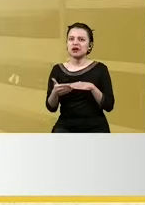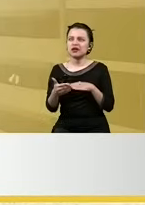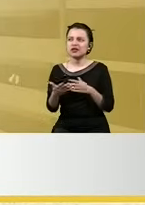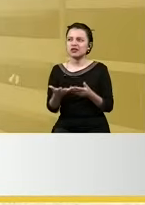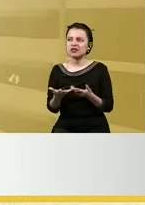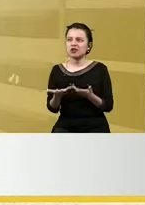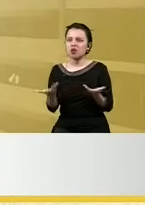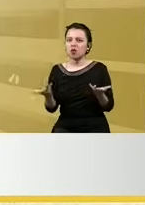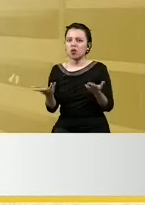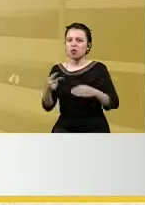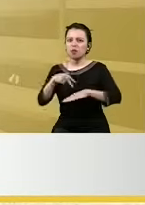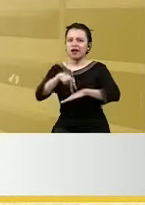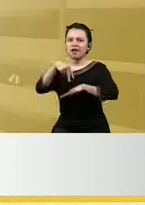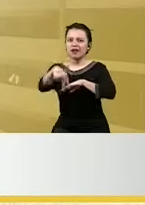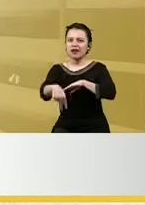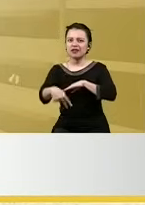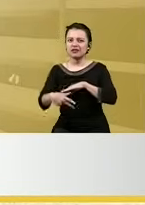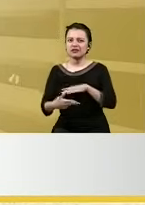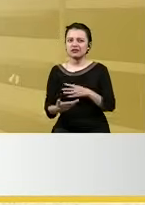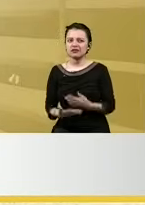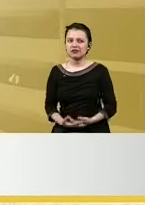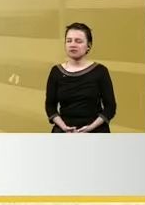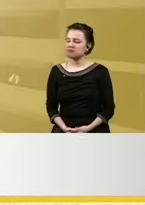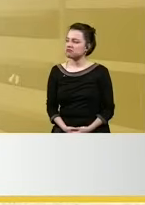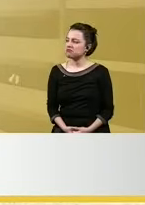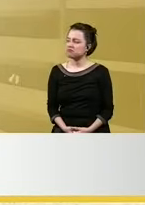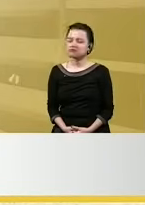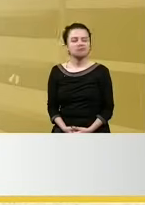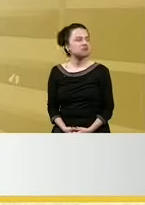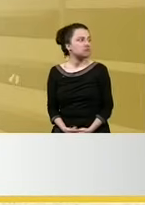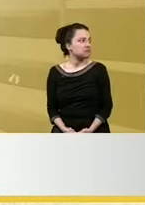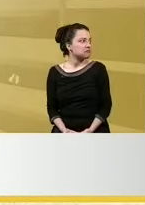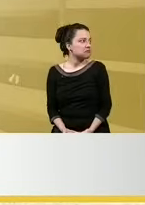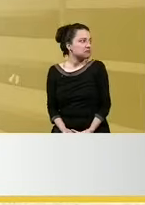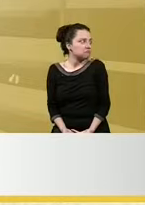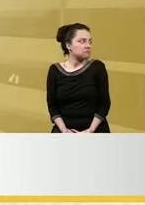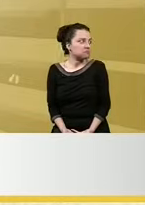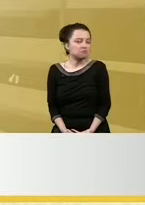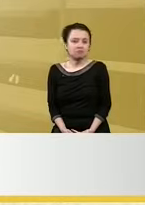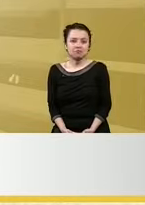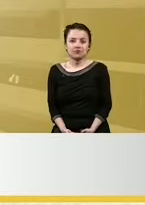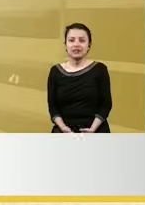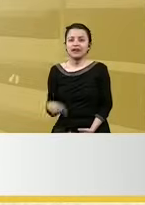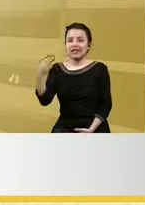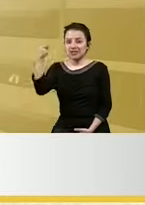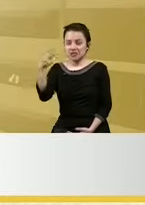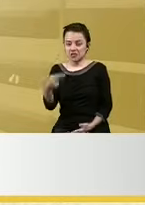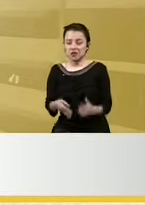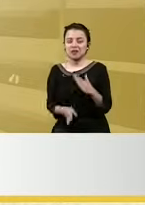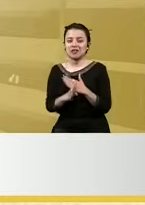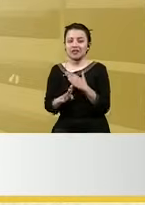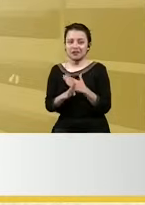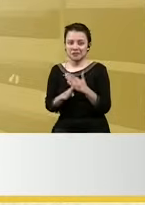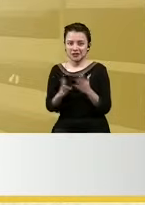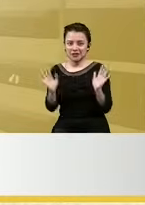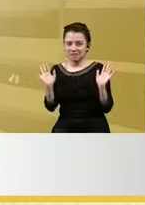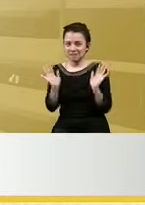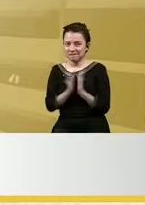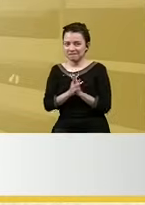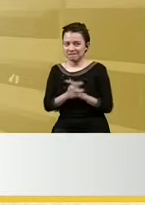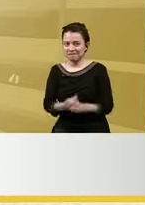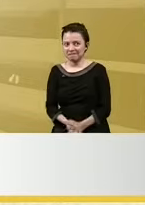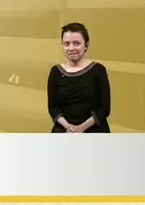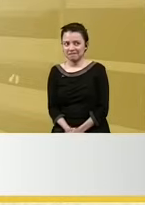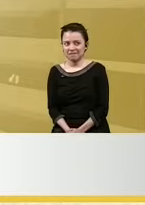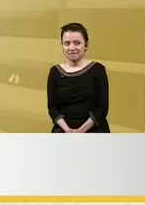¿cómo se bajó? Bueno, sí. Pues, no, pues es que, no sé, tendrá continuará, que tener... ¿Esta historia continuará? Continuará. Y vamos a necesitamos ver si otra